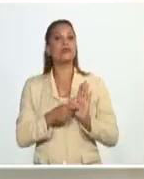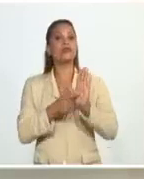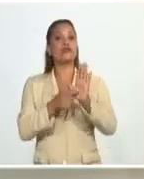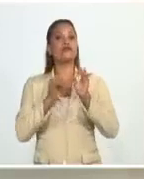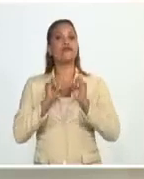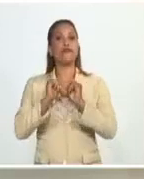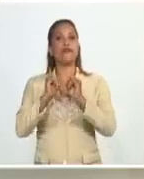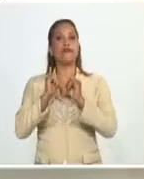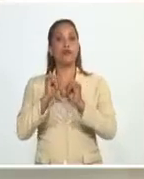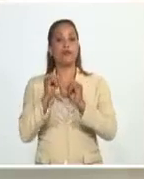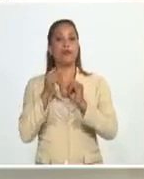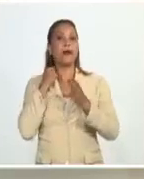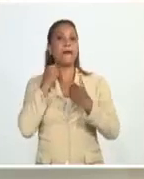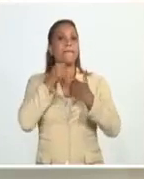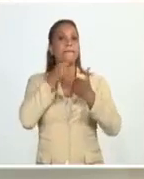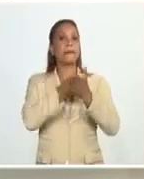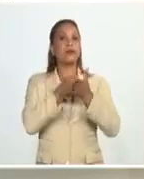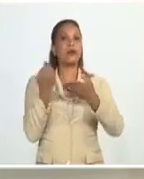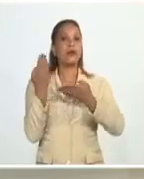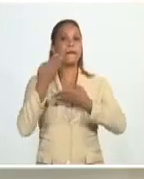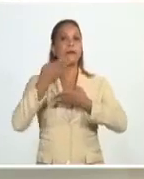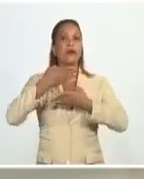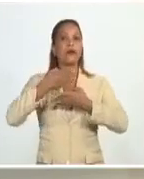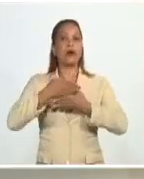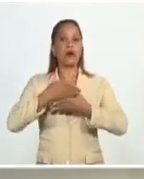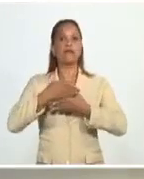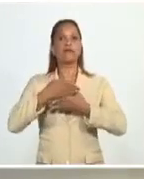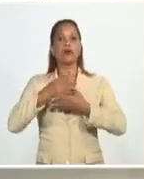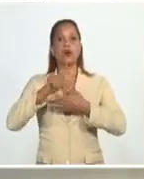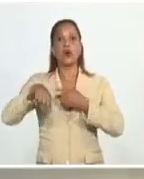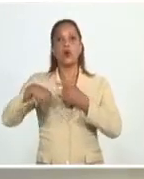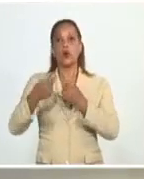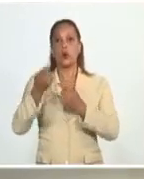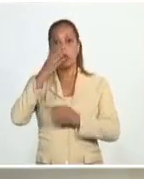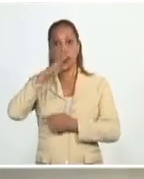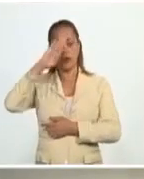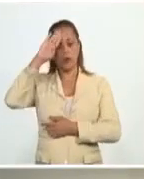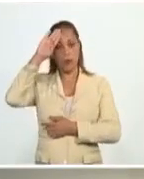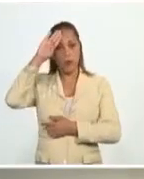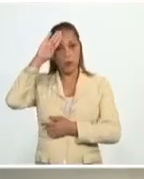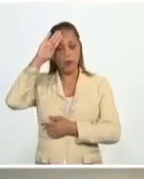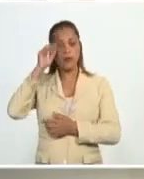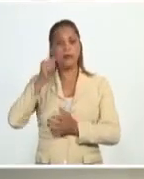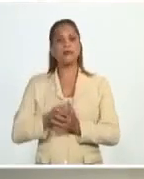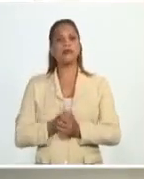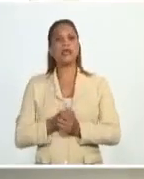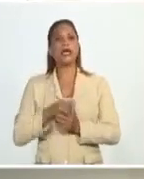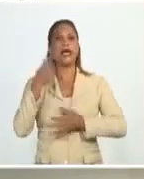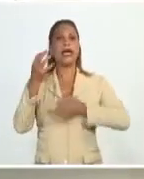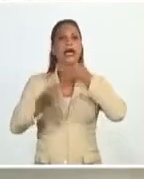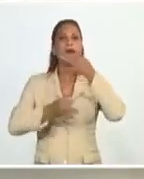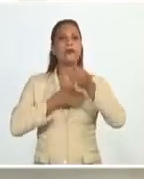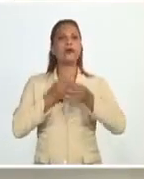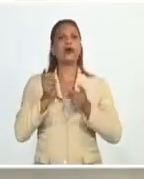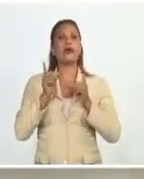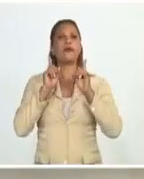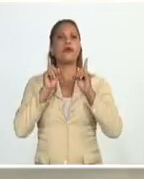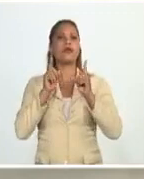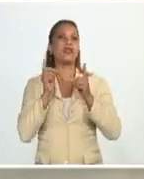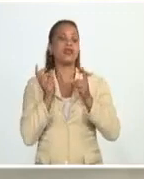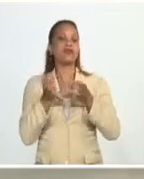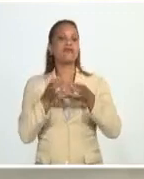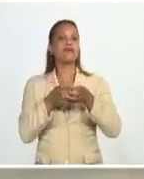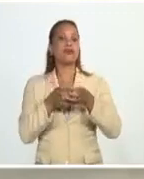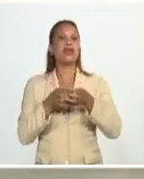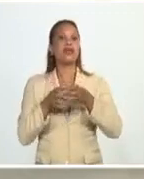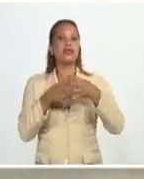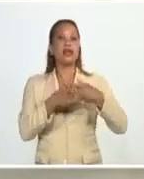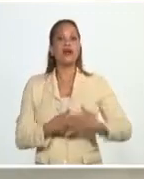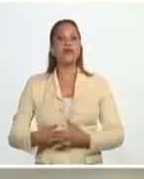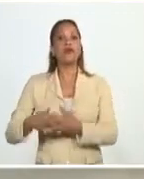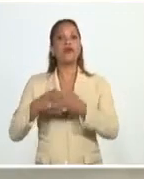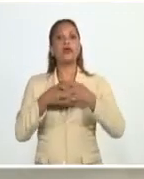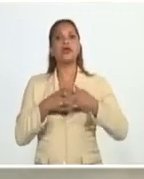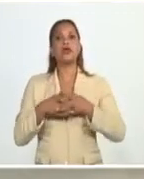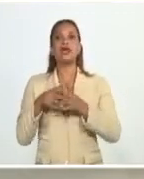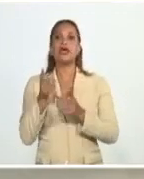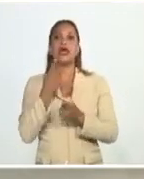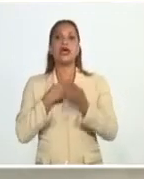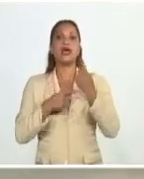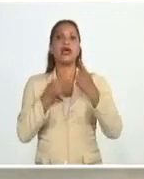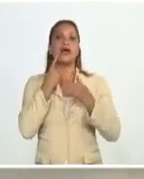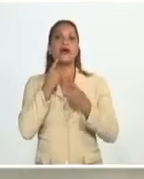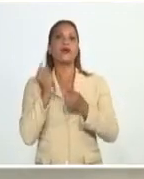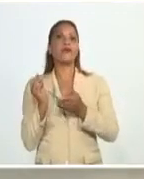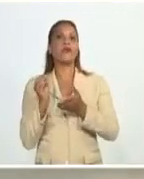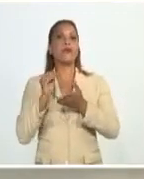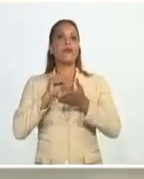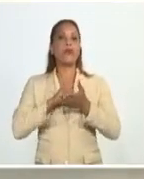el impacto del bloqueo de Estados Unidos contra Cuba, señaló que esa política es un acto de genocidio tipificado en la Convención de Ginebra